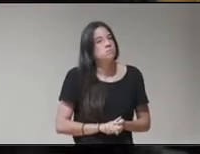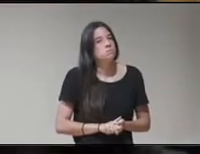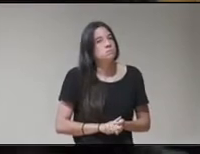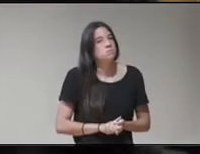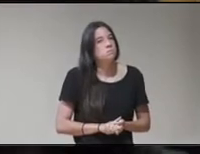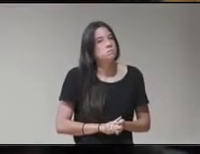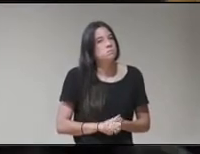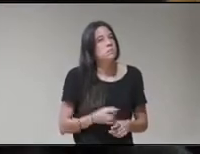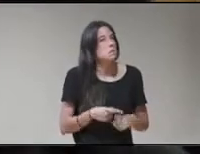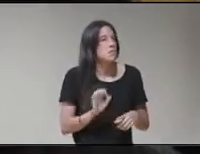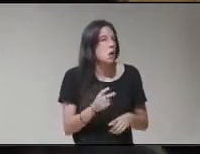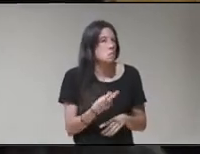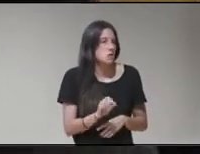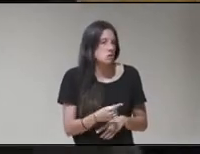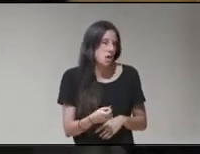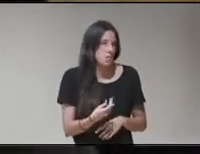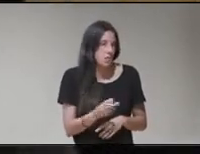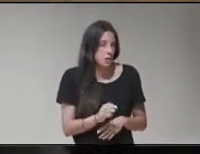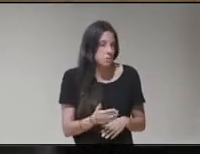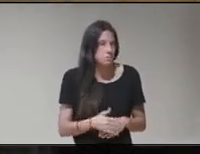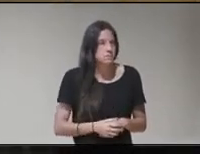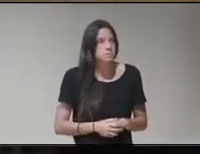Hay un señor allí.